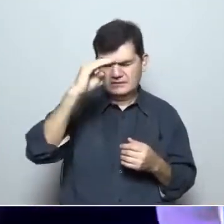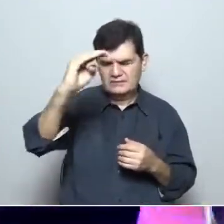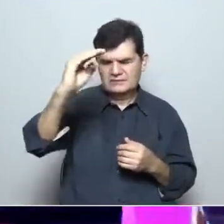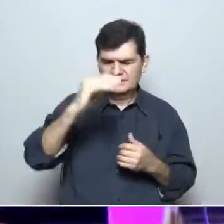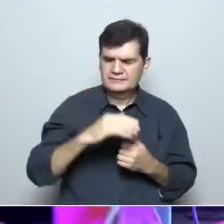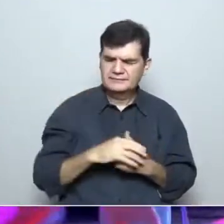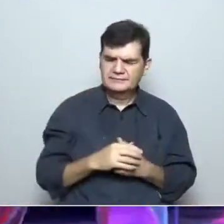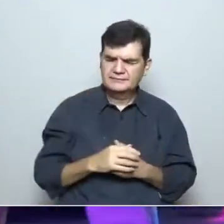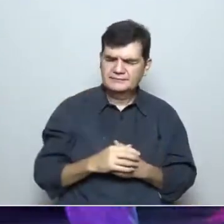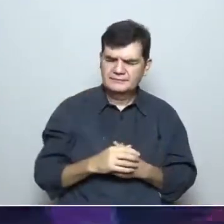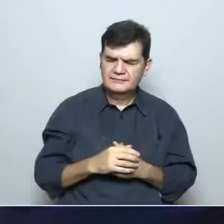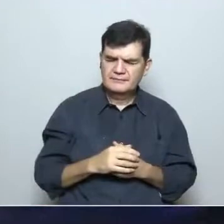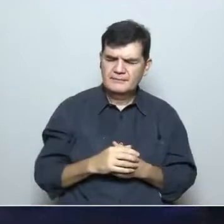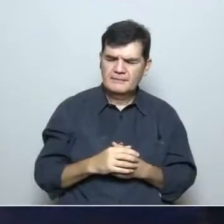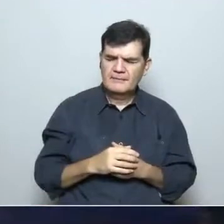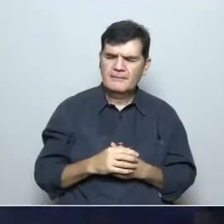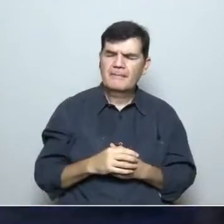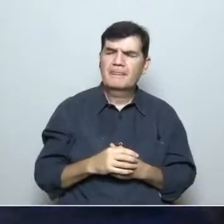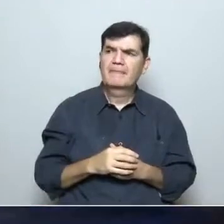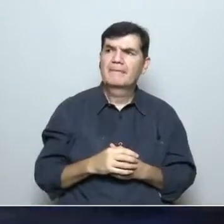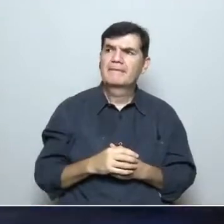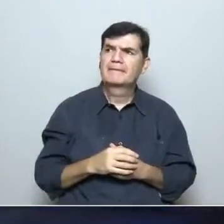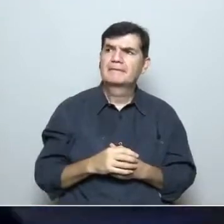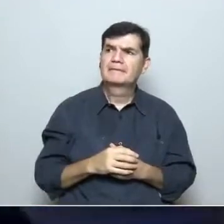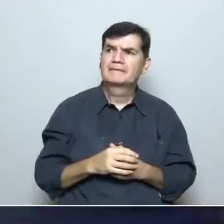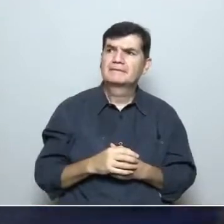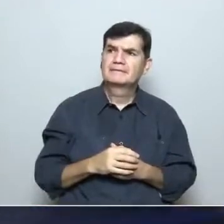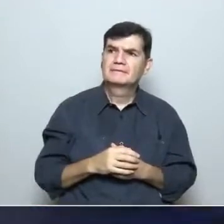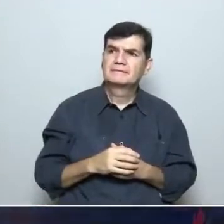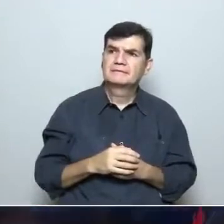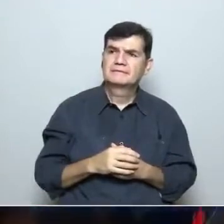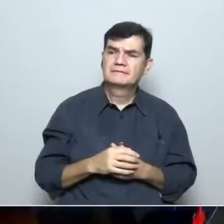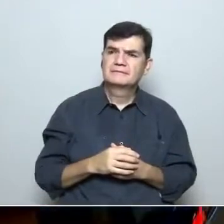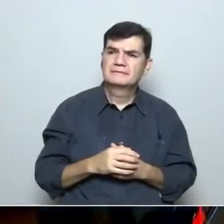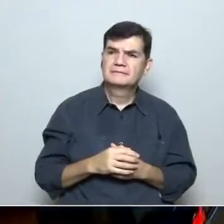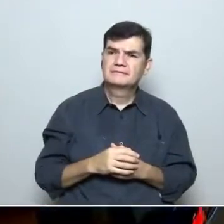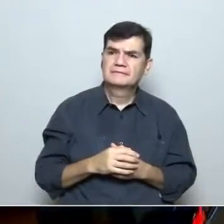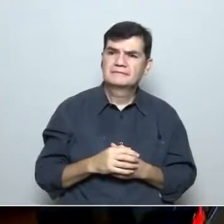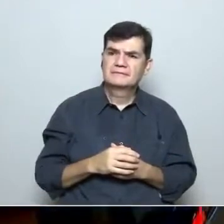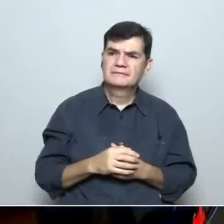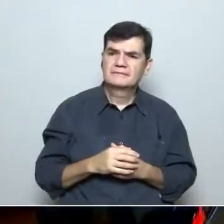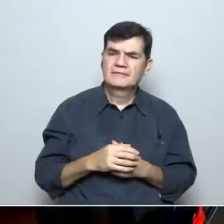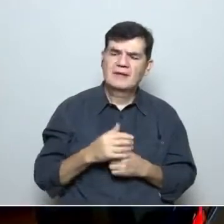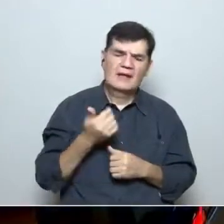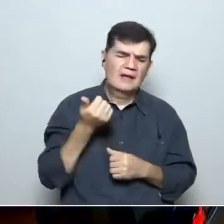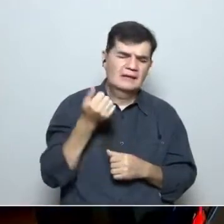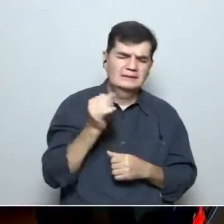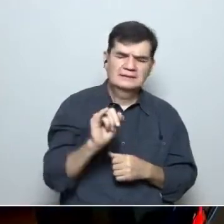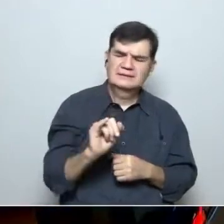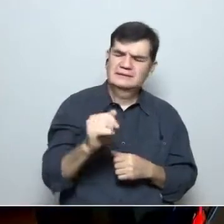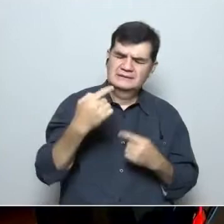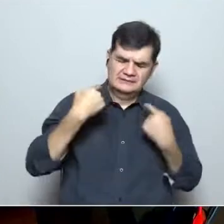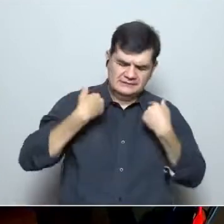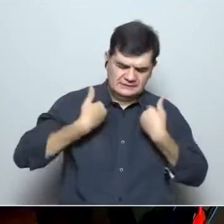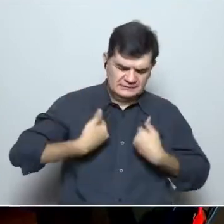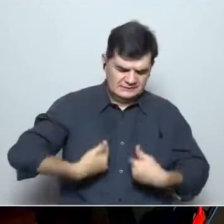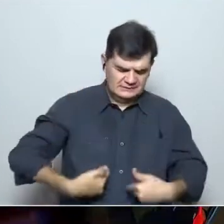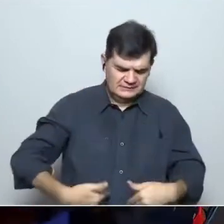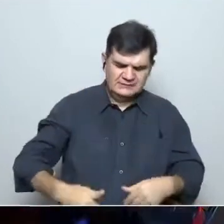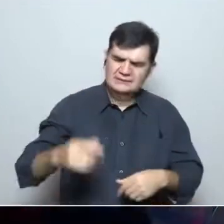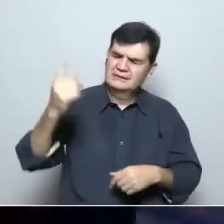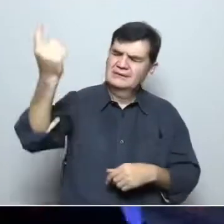Señor. Tal y como